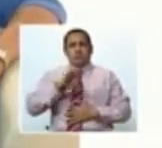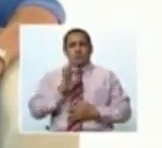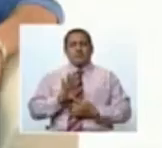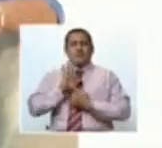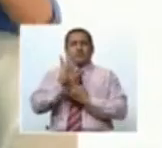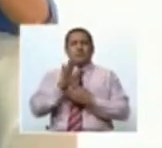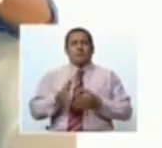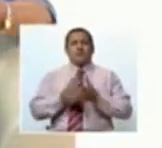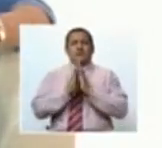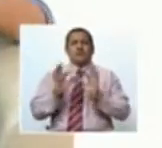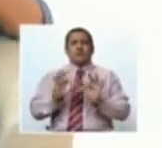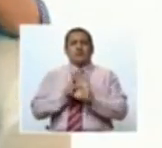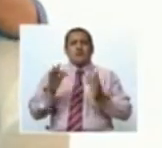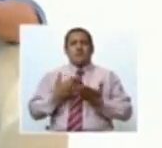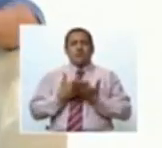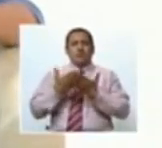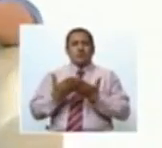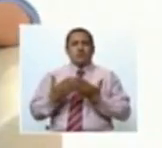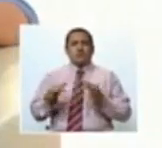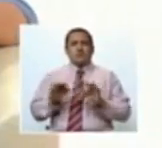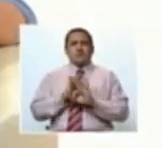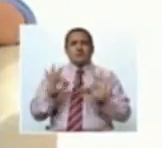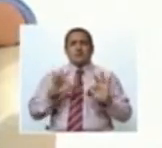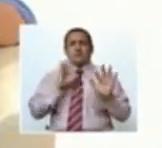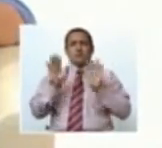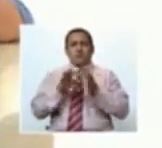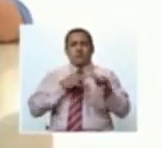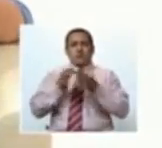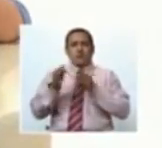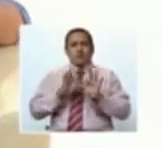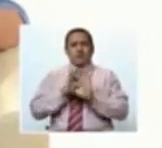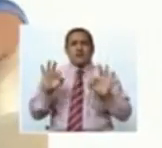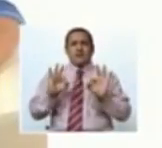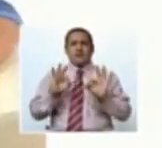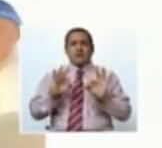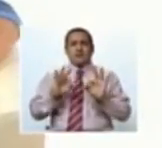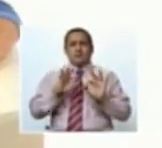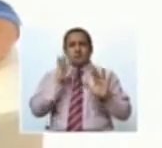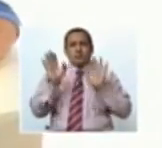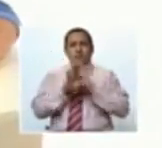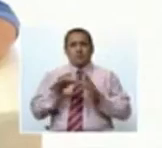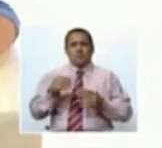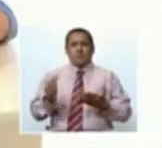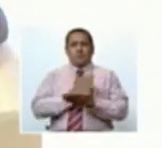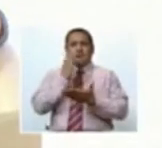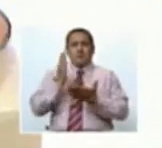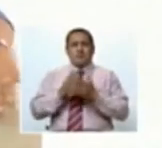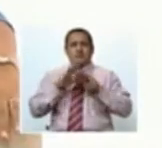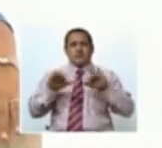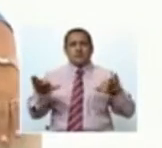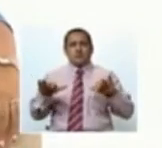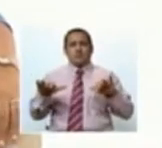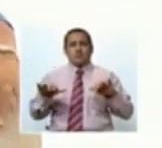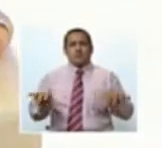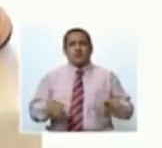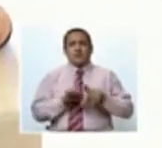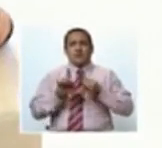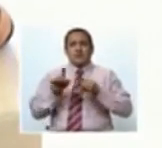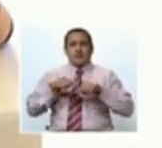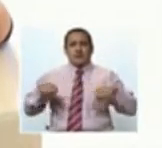nunca demandó o solicitó, ni probó, ni alegó ningún tipo de perjuicio por la separación de